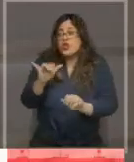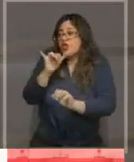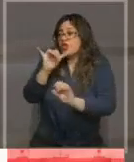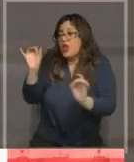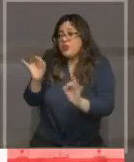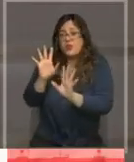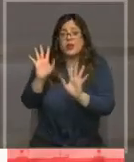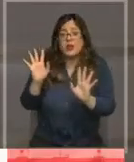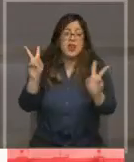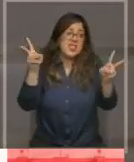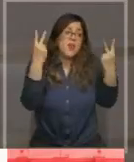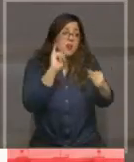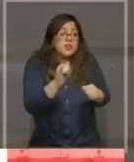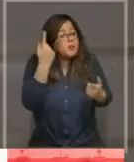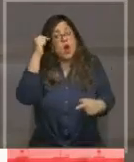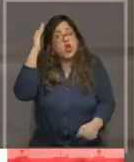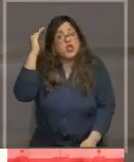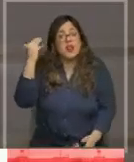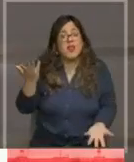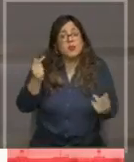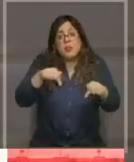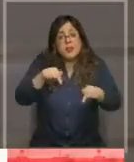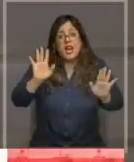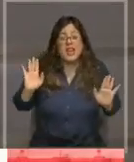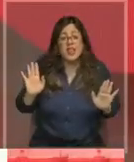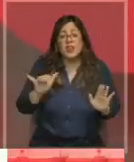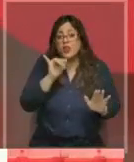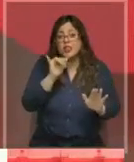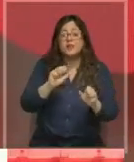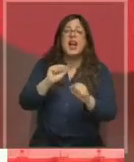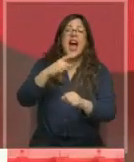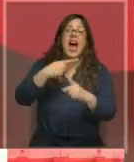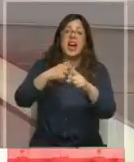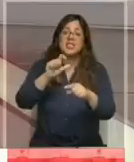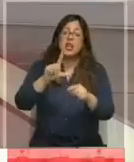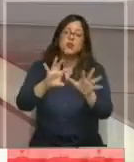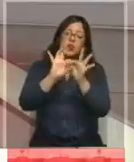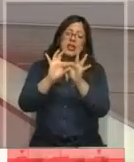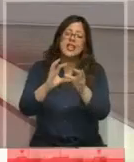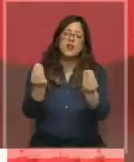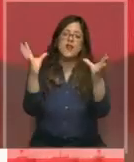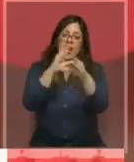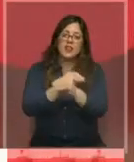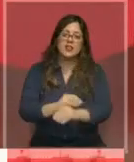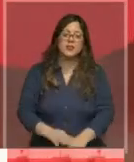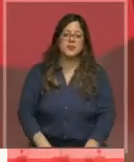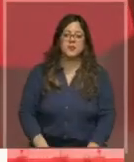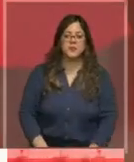vamos a estar vivos, sí, pero no sabemos si vamos a estar en esto. Exactamente. Axel, un millón de gracias. Buenas noches. Buenas noches.